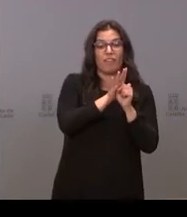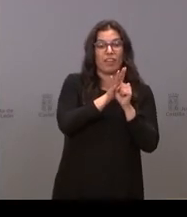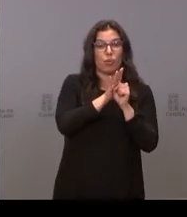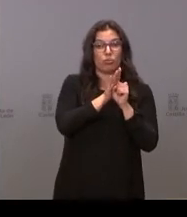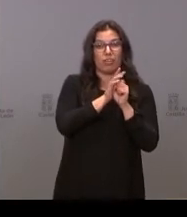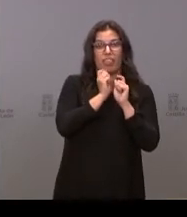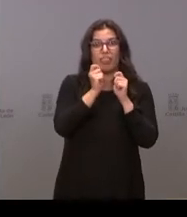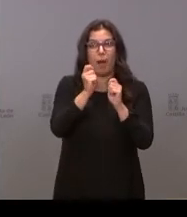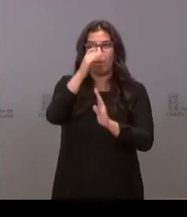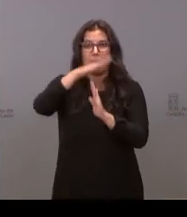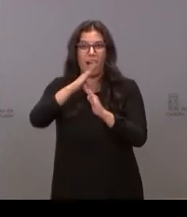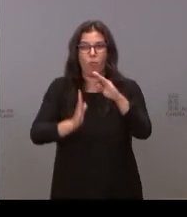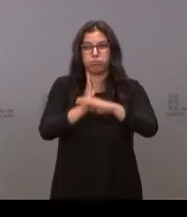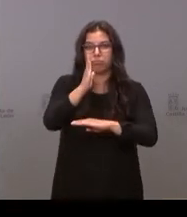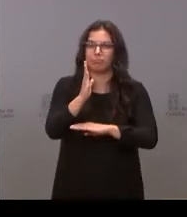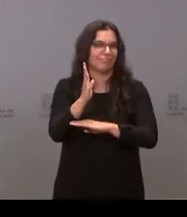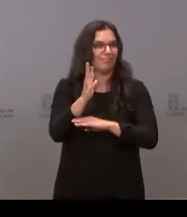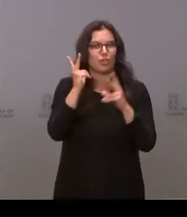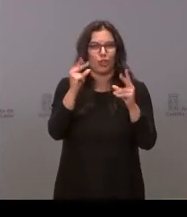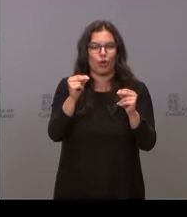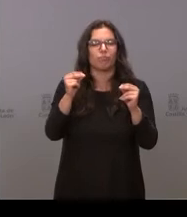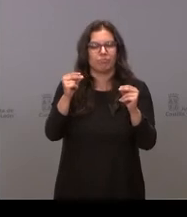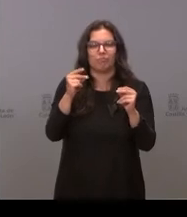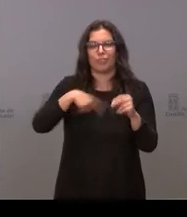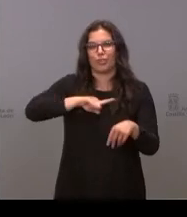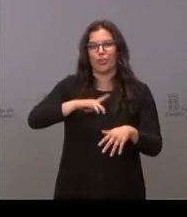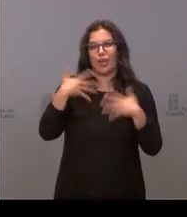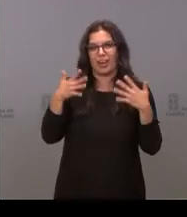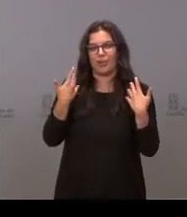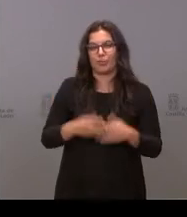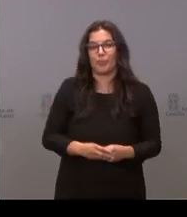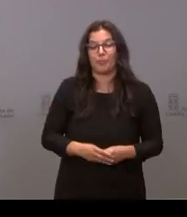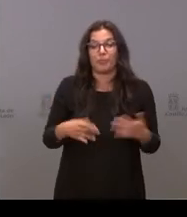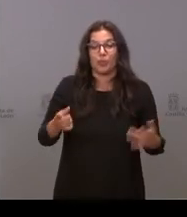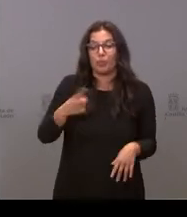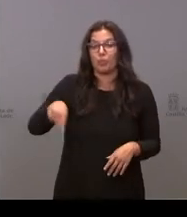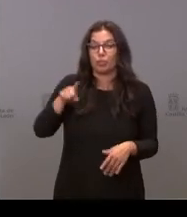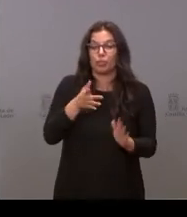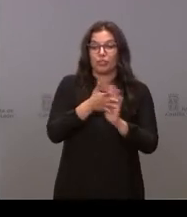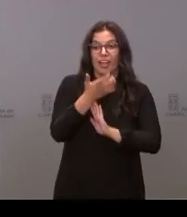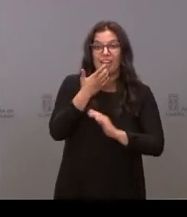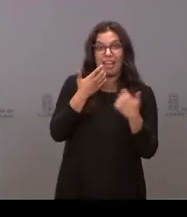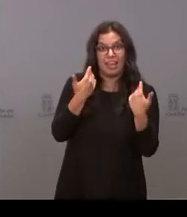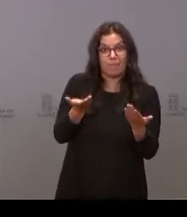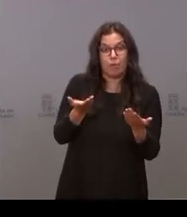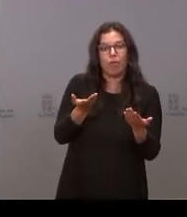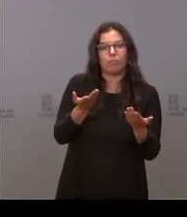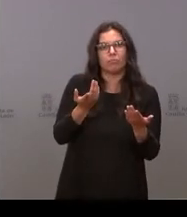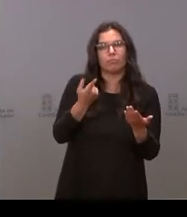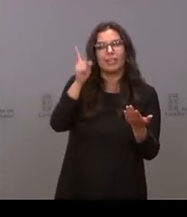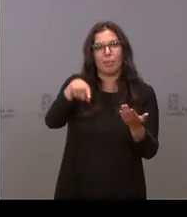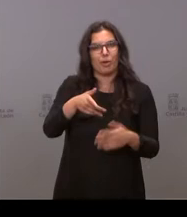capaz de pararos, cosa que nos alegramos mucho. Por tanto, sois, por un lado, ejemplo y, por otro lado,